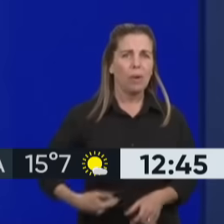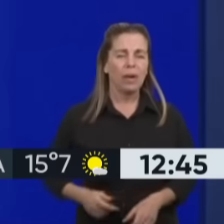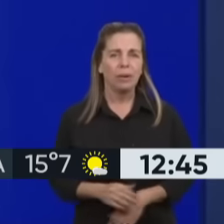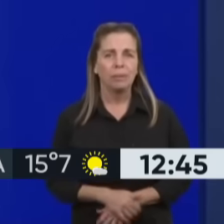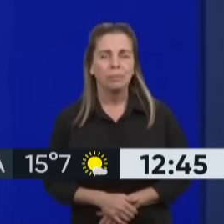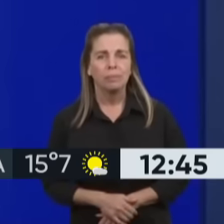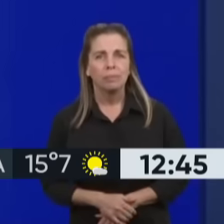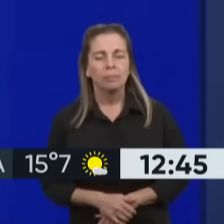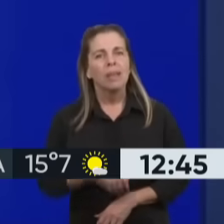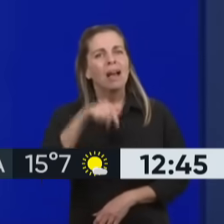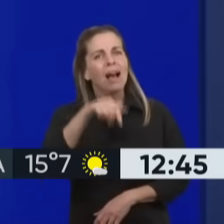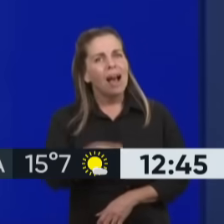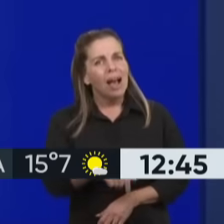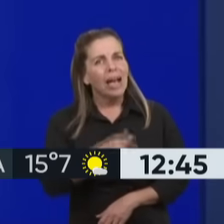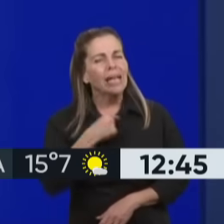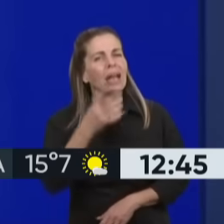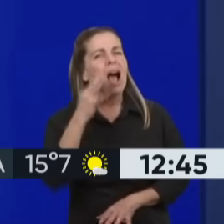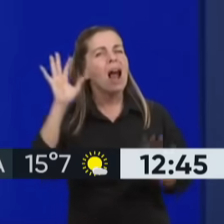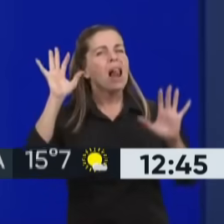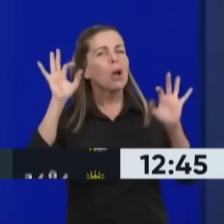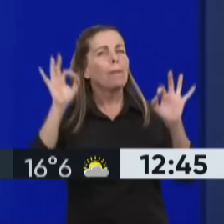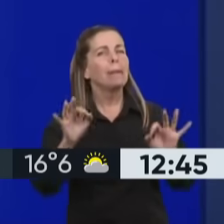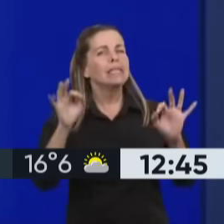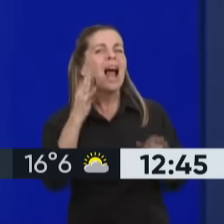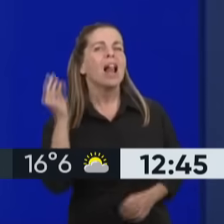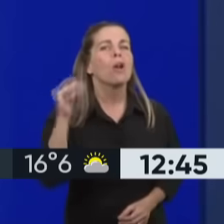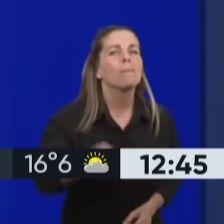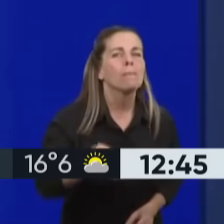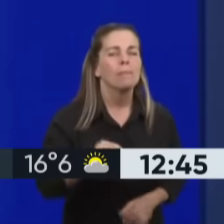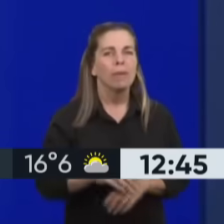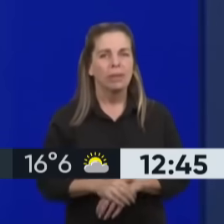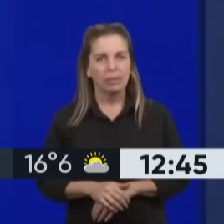Acá quiero hacer una referencia adicional,